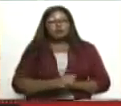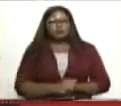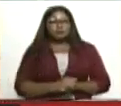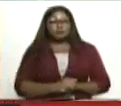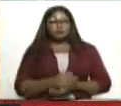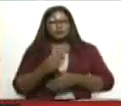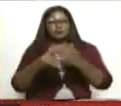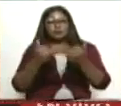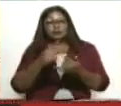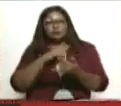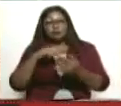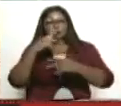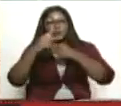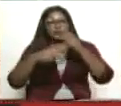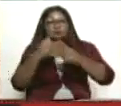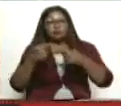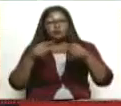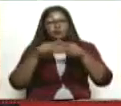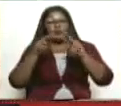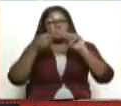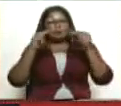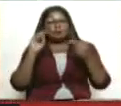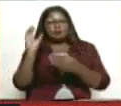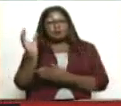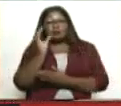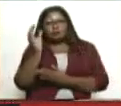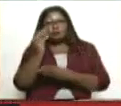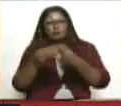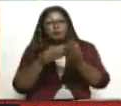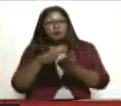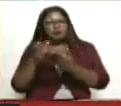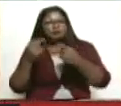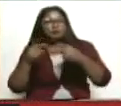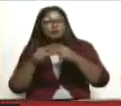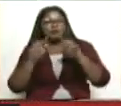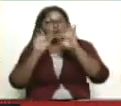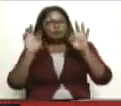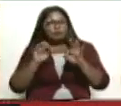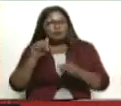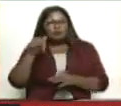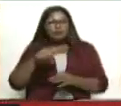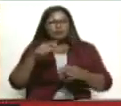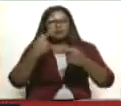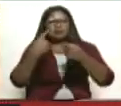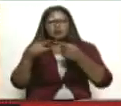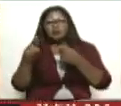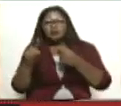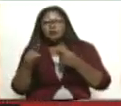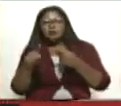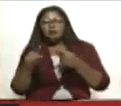en el proceso de paz colombiano como garante en esta y en otras